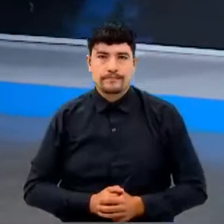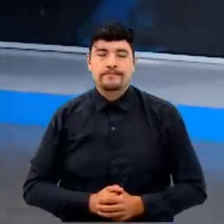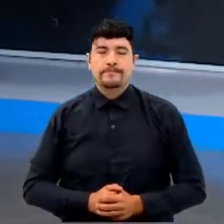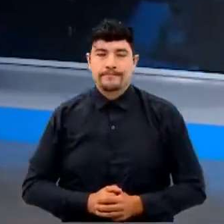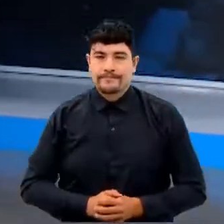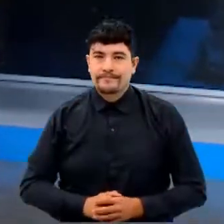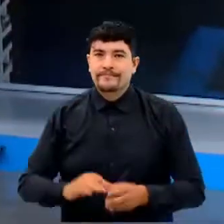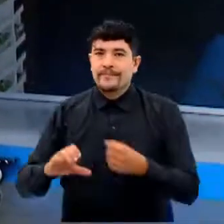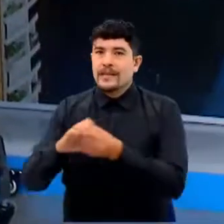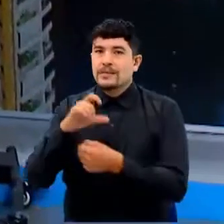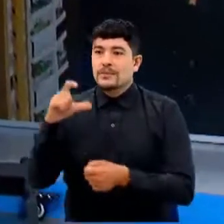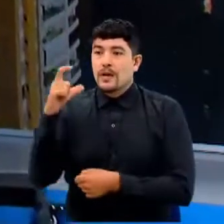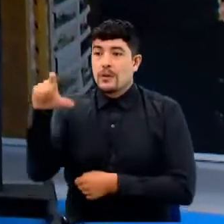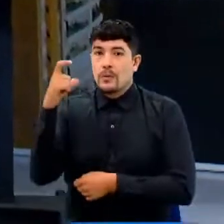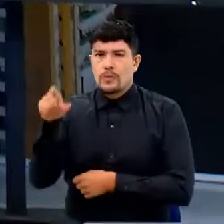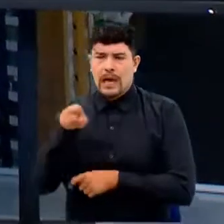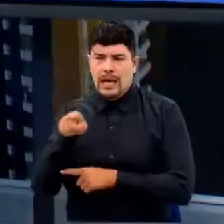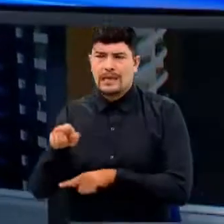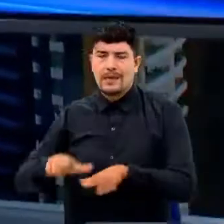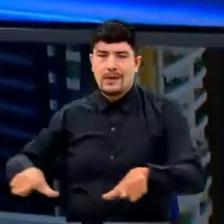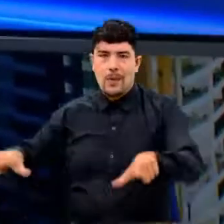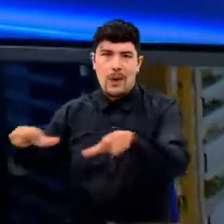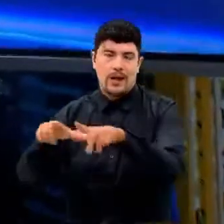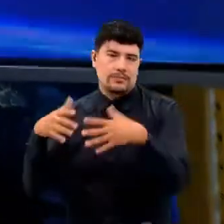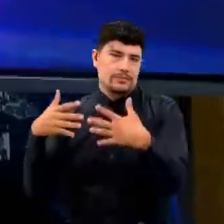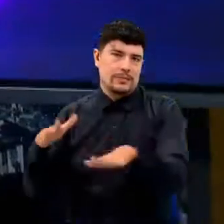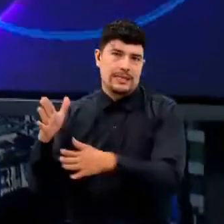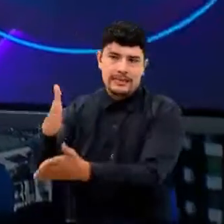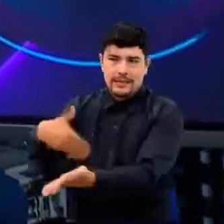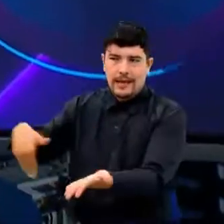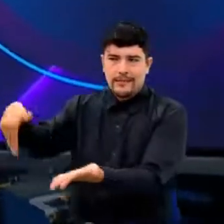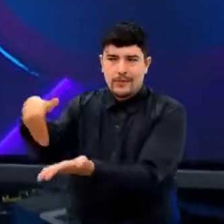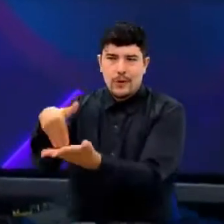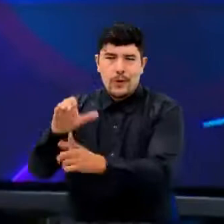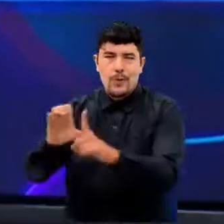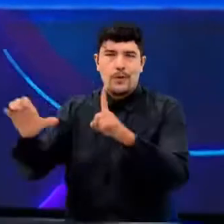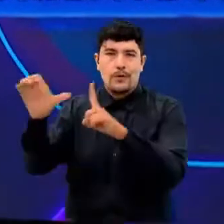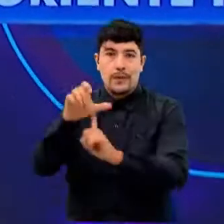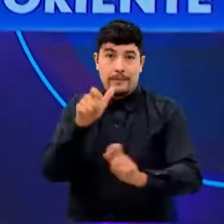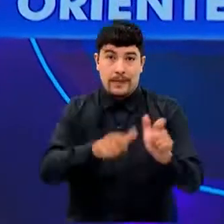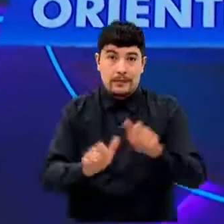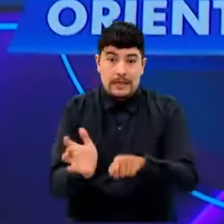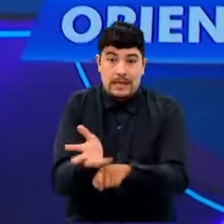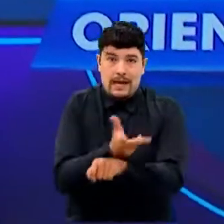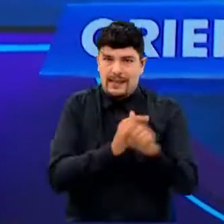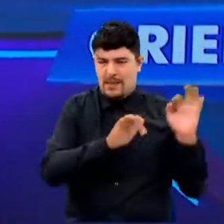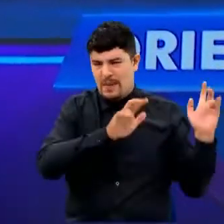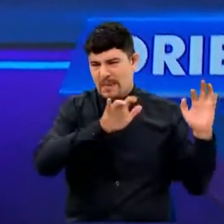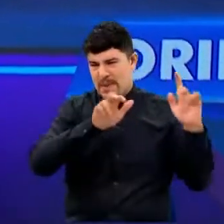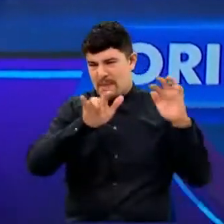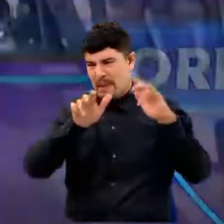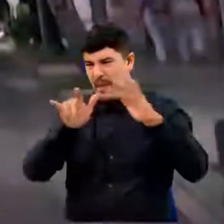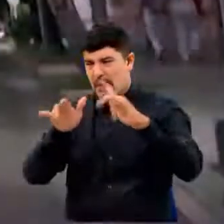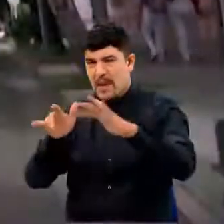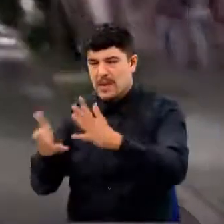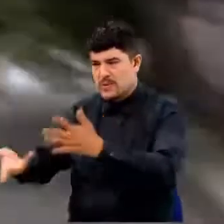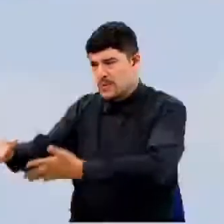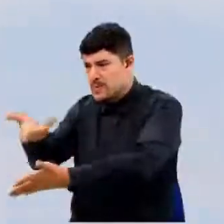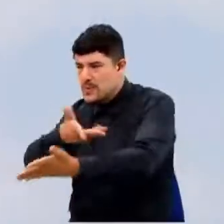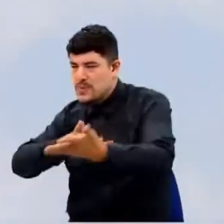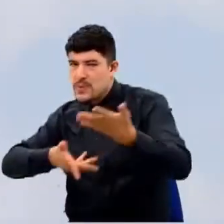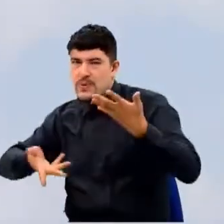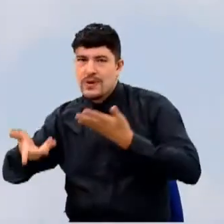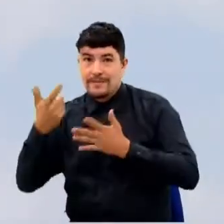Y en Cúcuta hay un lugar que se convirtió en un centro cultural que reúne diferentes artistas de la Perla del Norte.